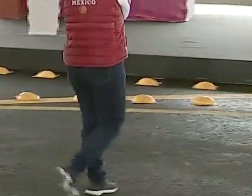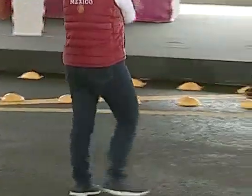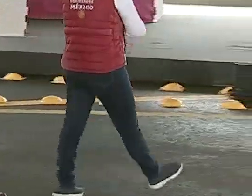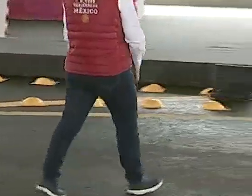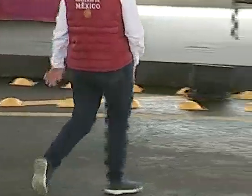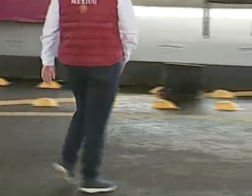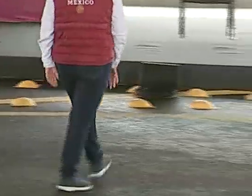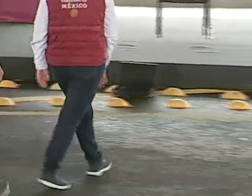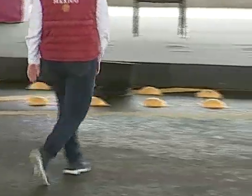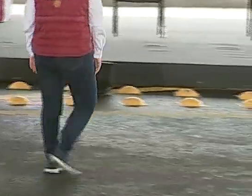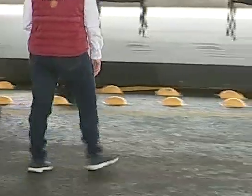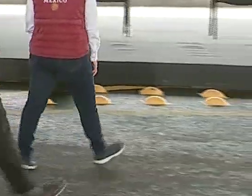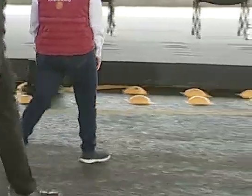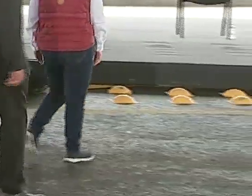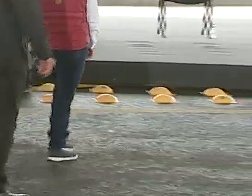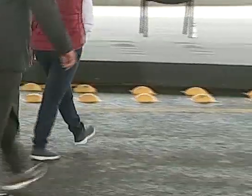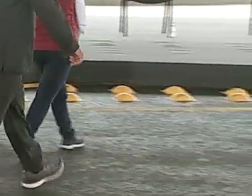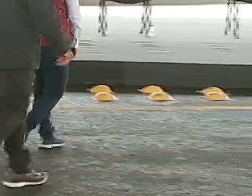Gracias.